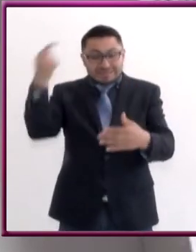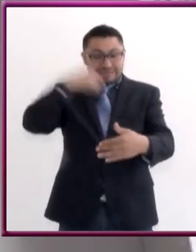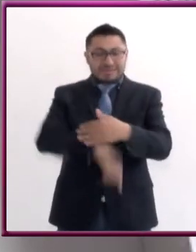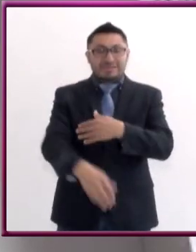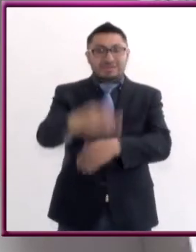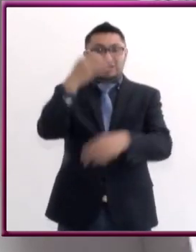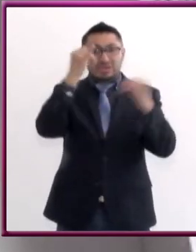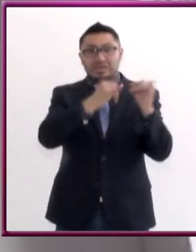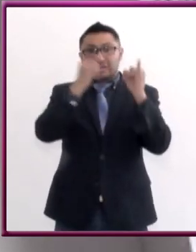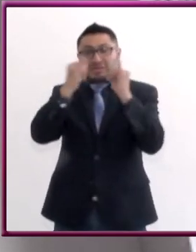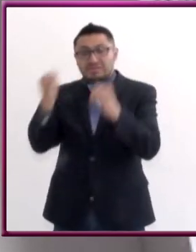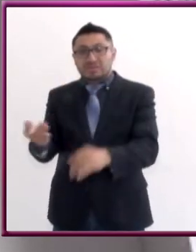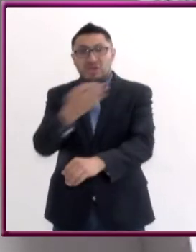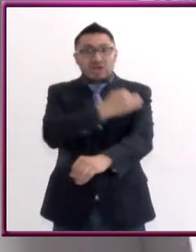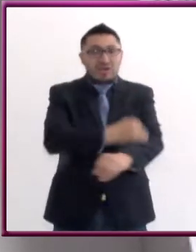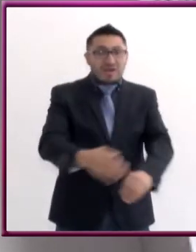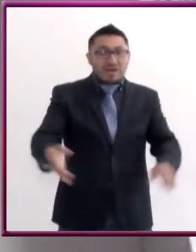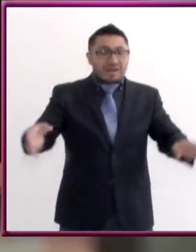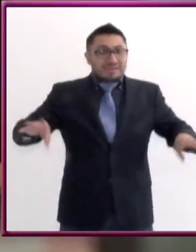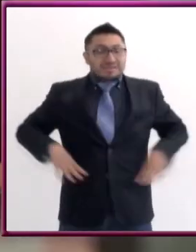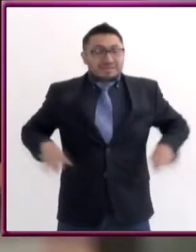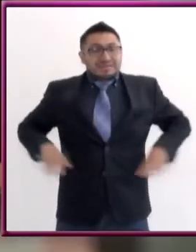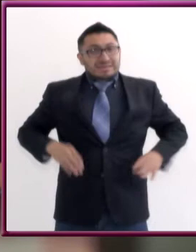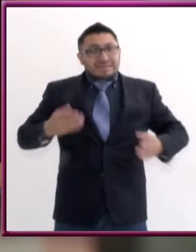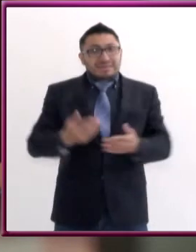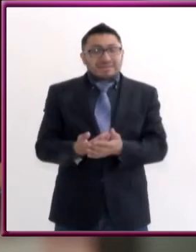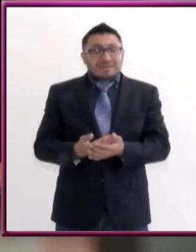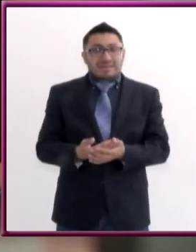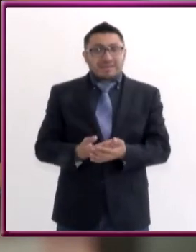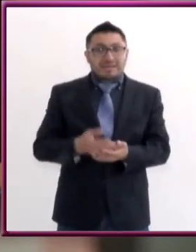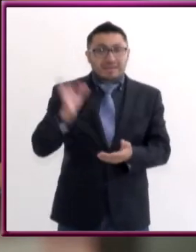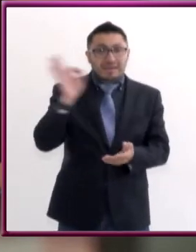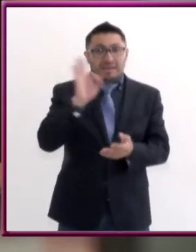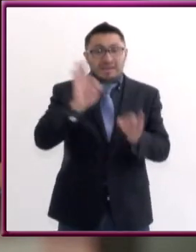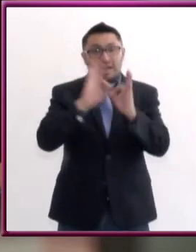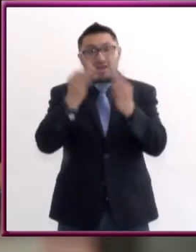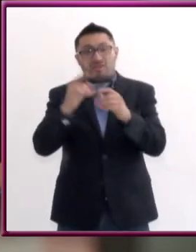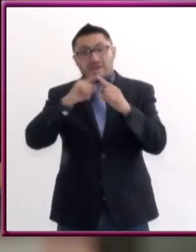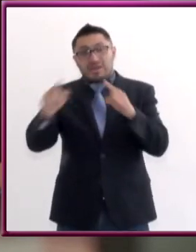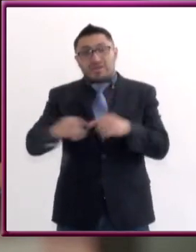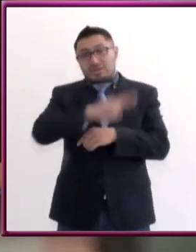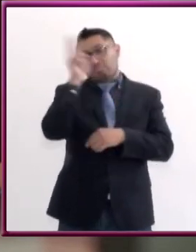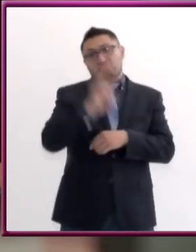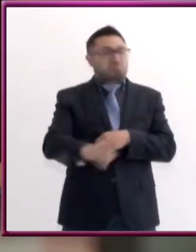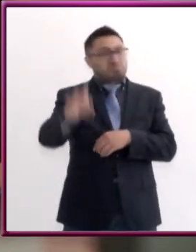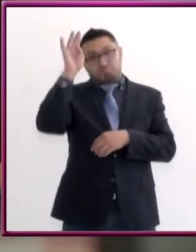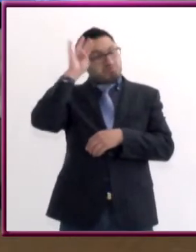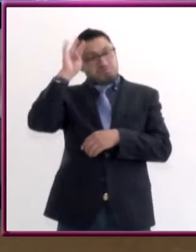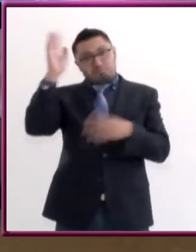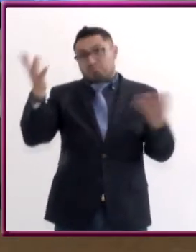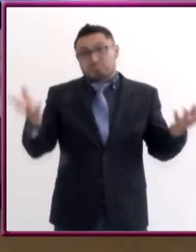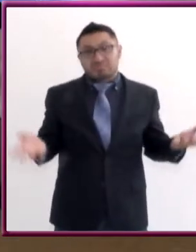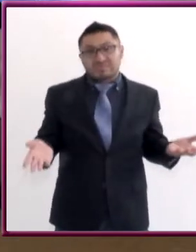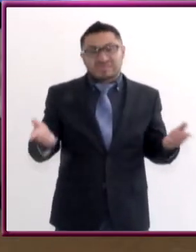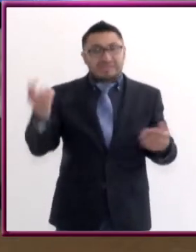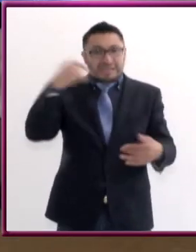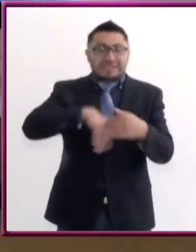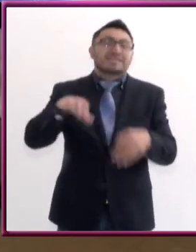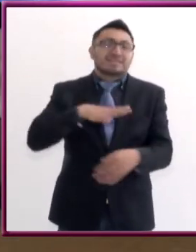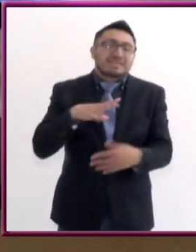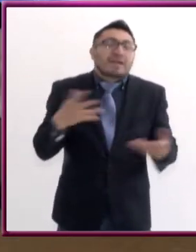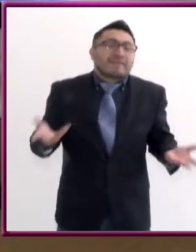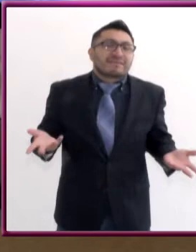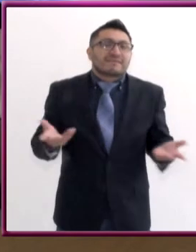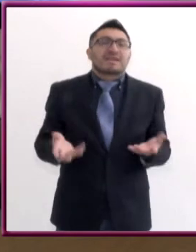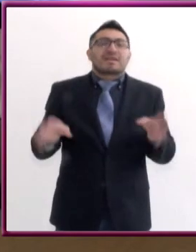en las familias, actitudes que de otra manera pues nunca hubiéramos pensado que se